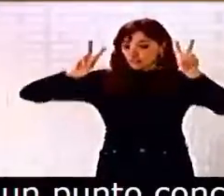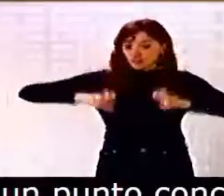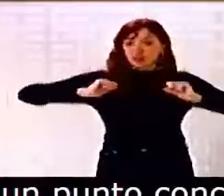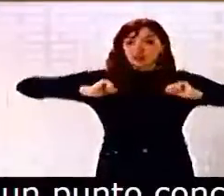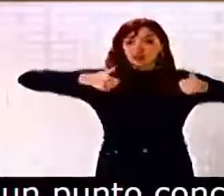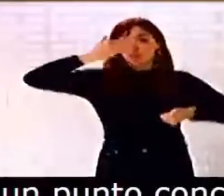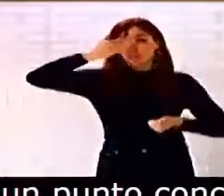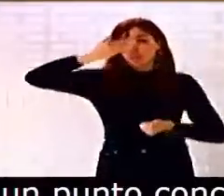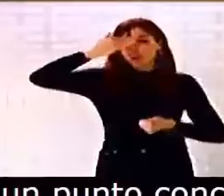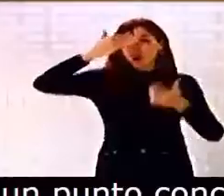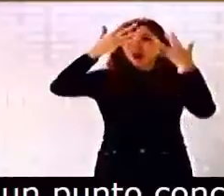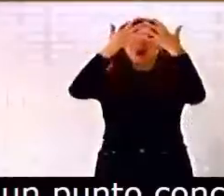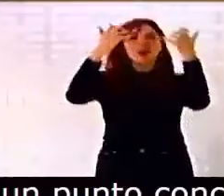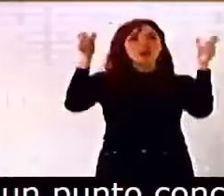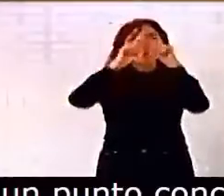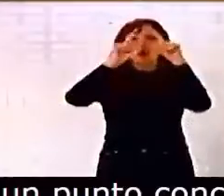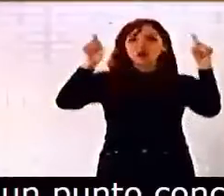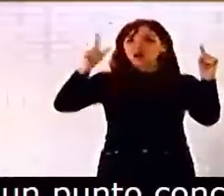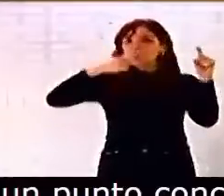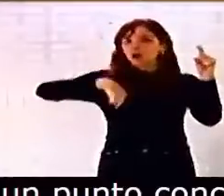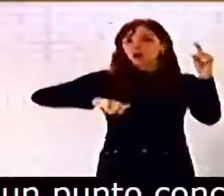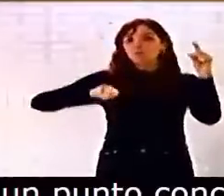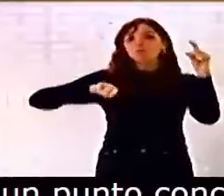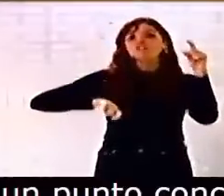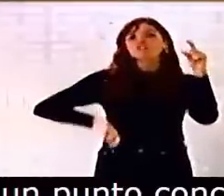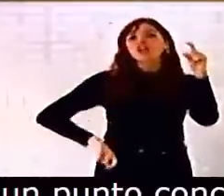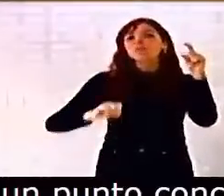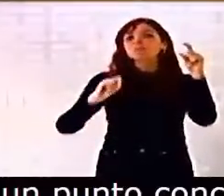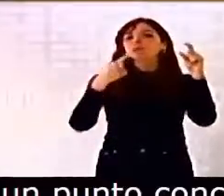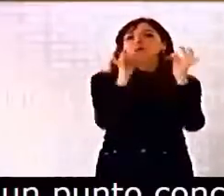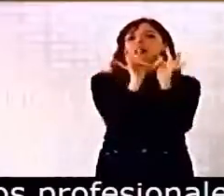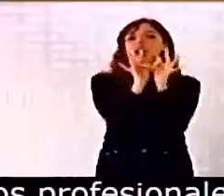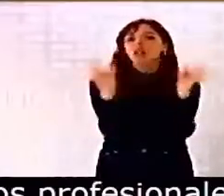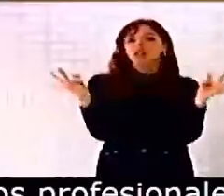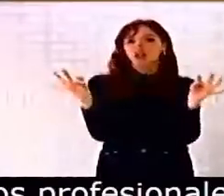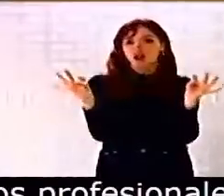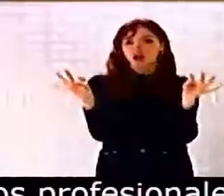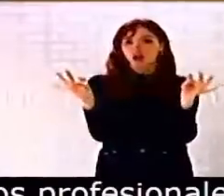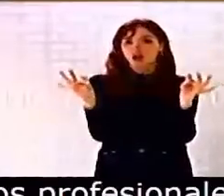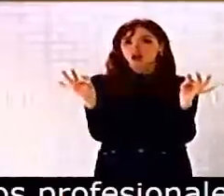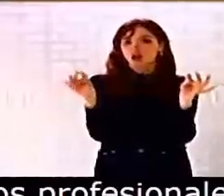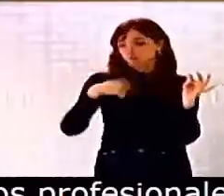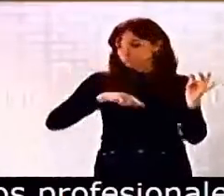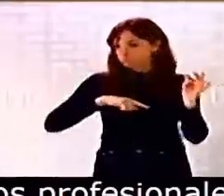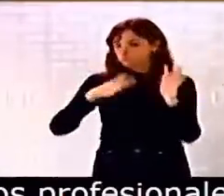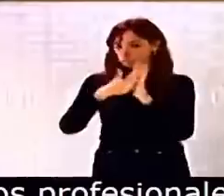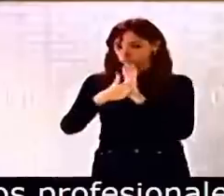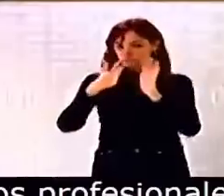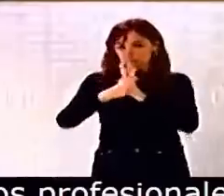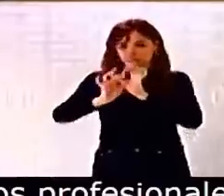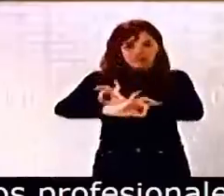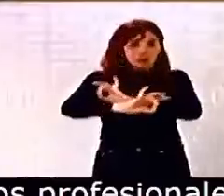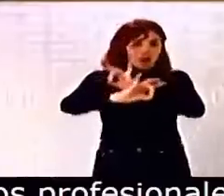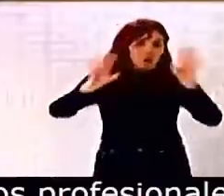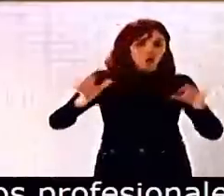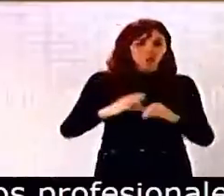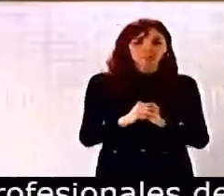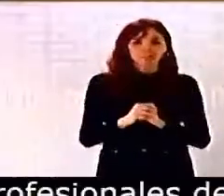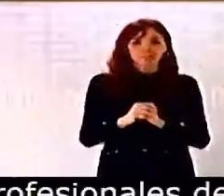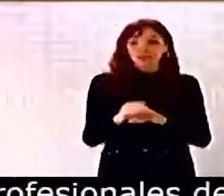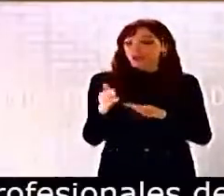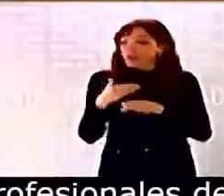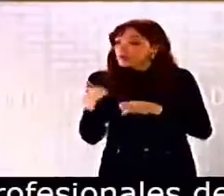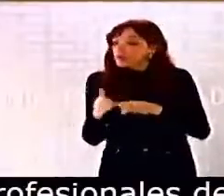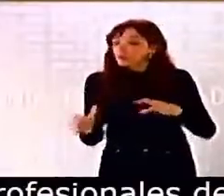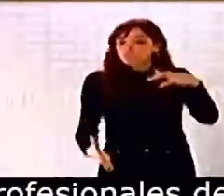por lo que entendemos como profesionales de primera línea y que el resto de los apartados están subsumidos